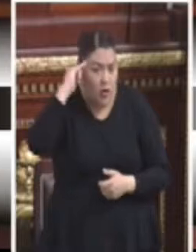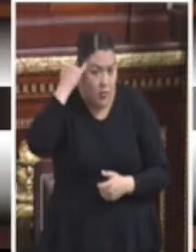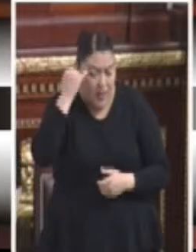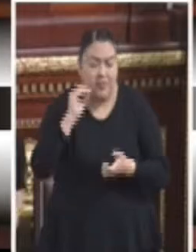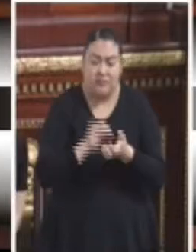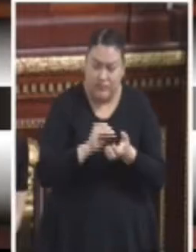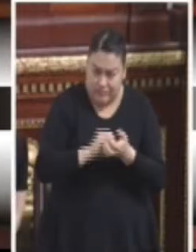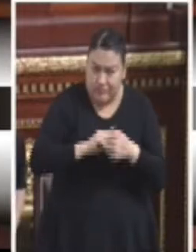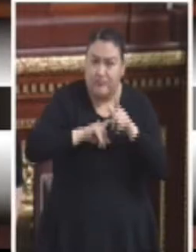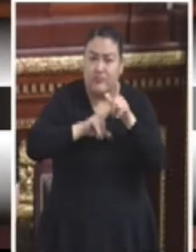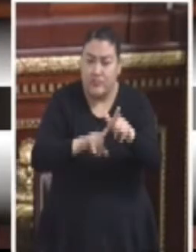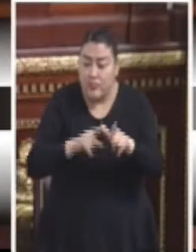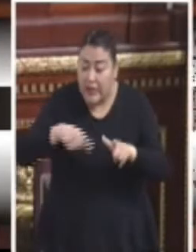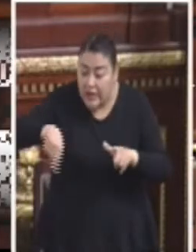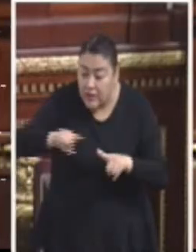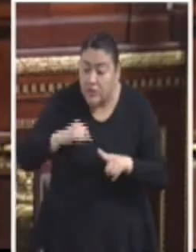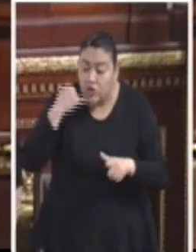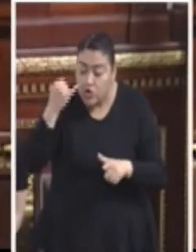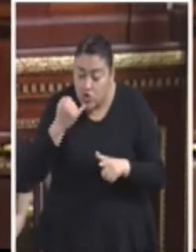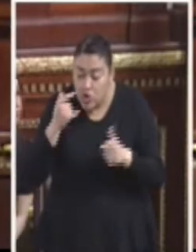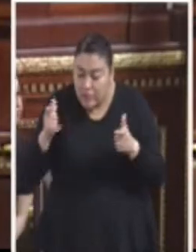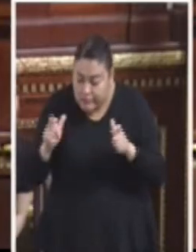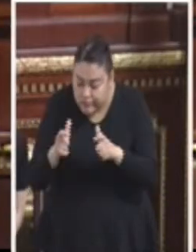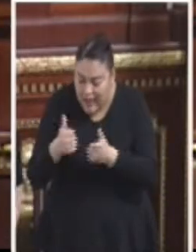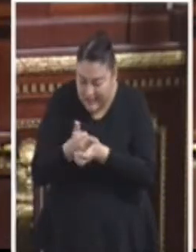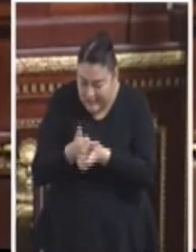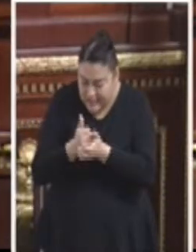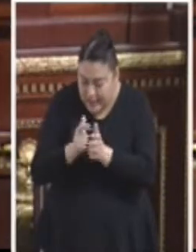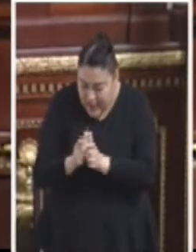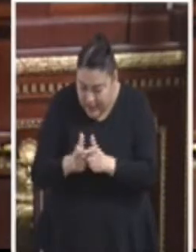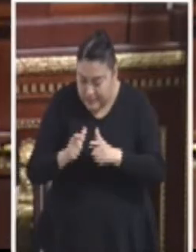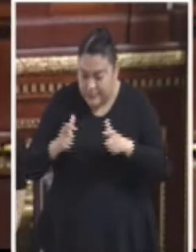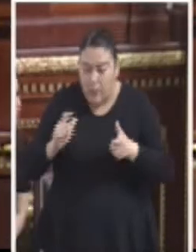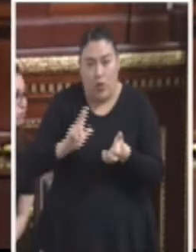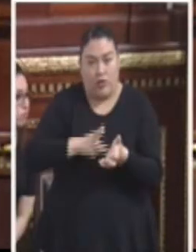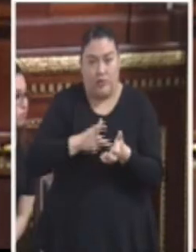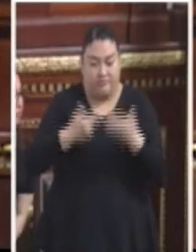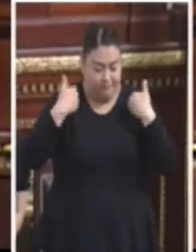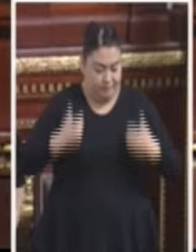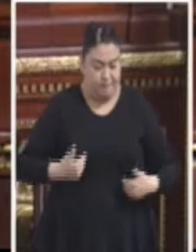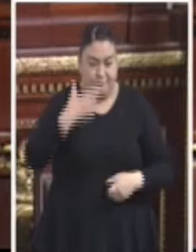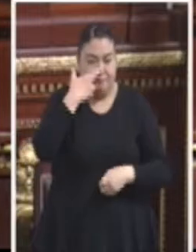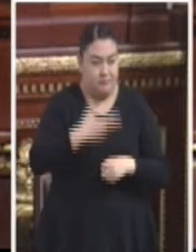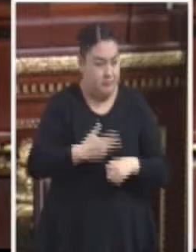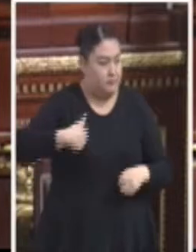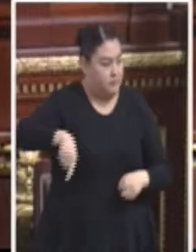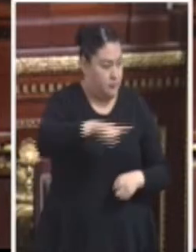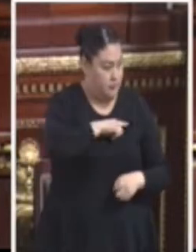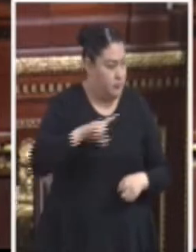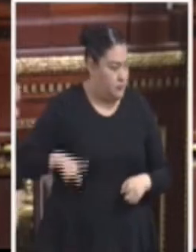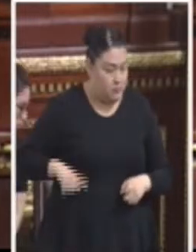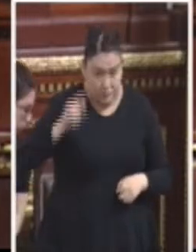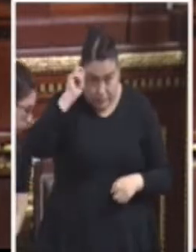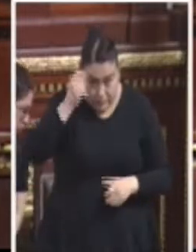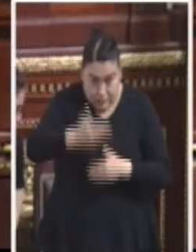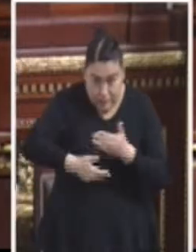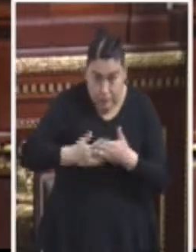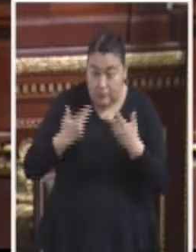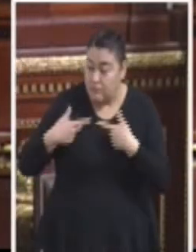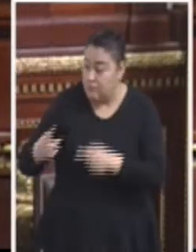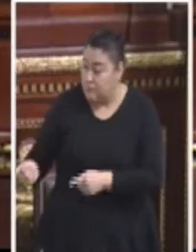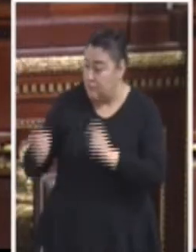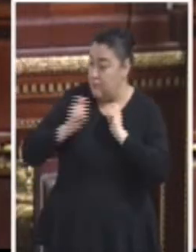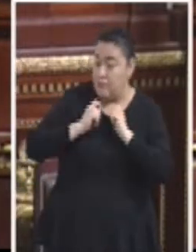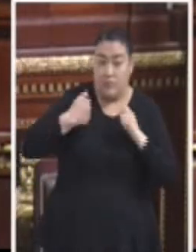y revitalización de las lenguas indígenas. Nosotros, como servidores públicos y representantes